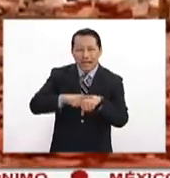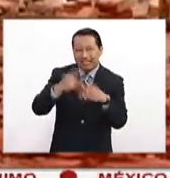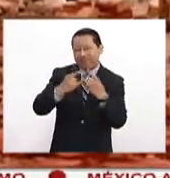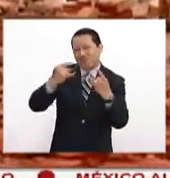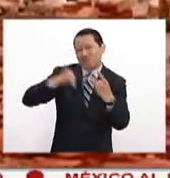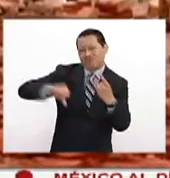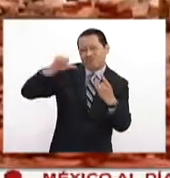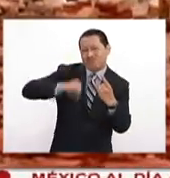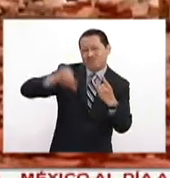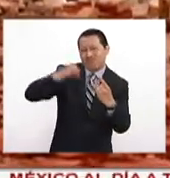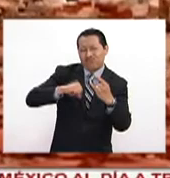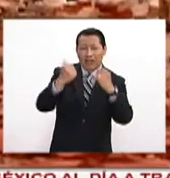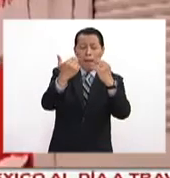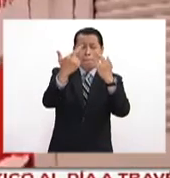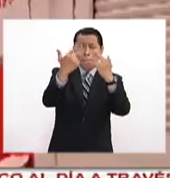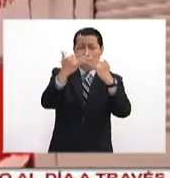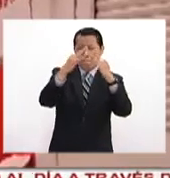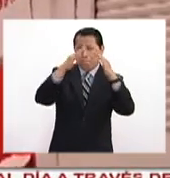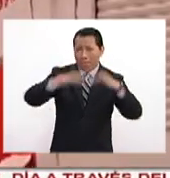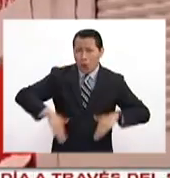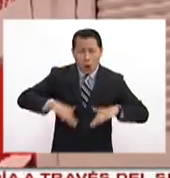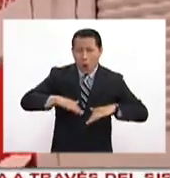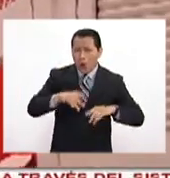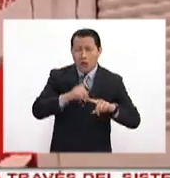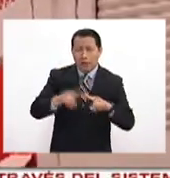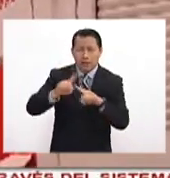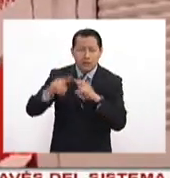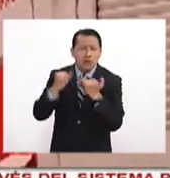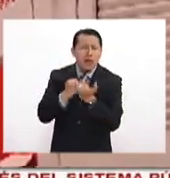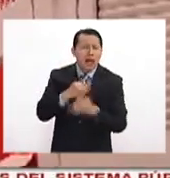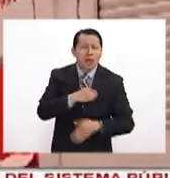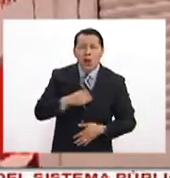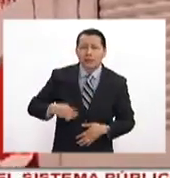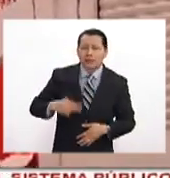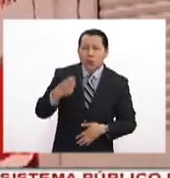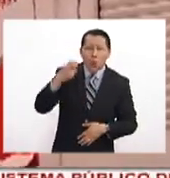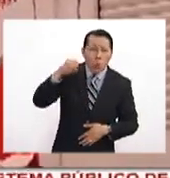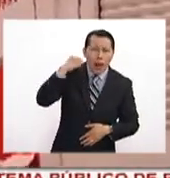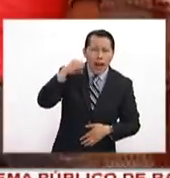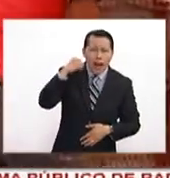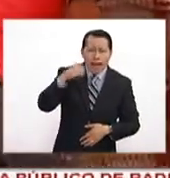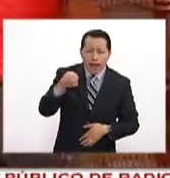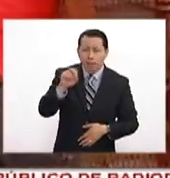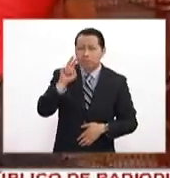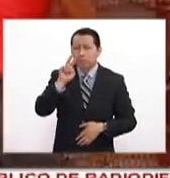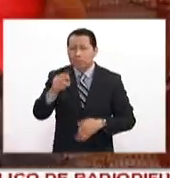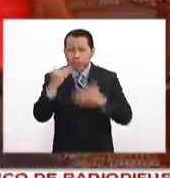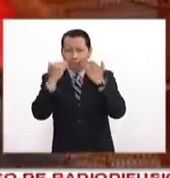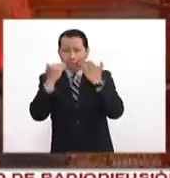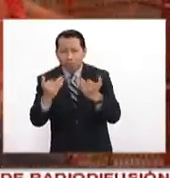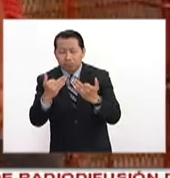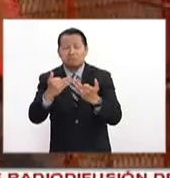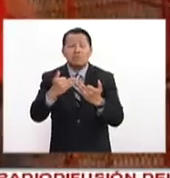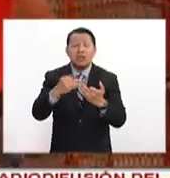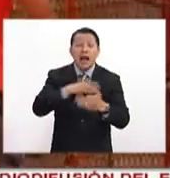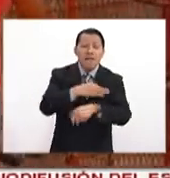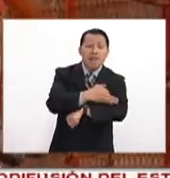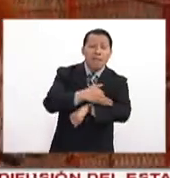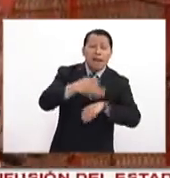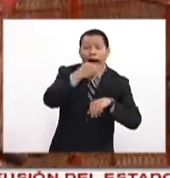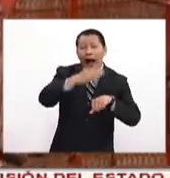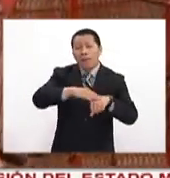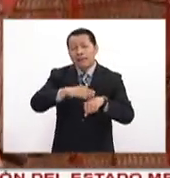edificaciones importantes para la cultura de ese municipio oaxaqueño. El presidente externó el pésame a las familias